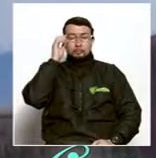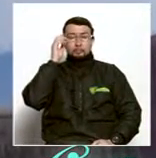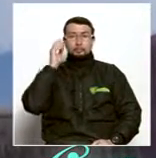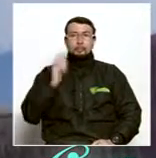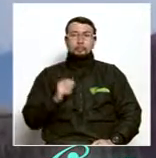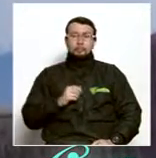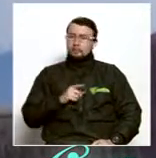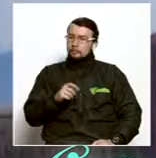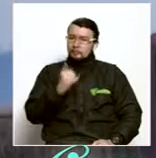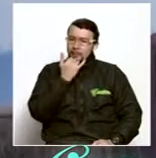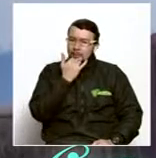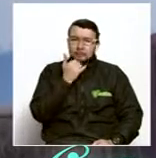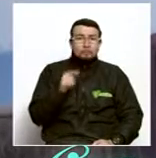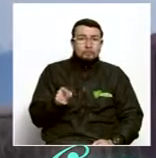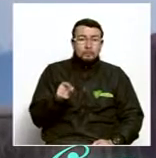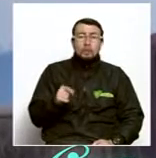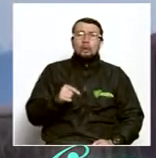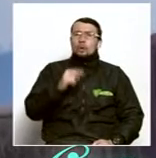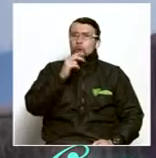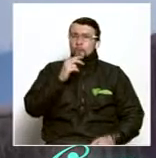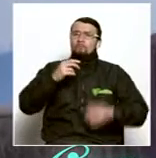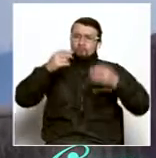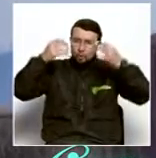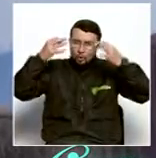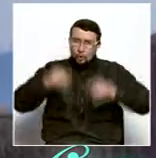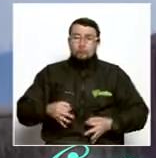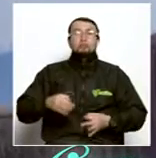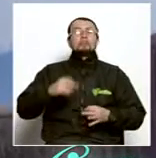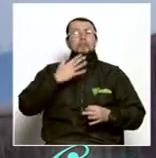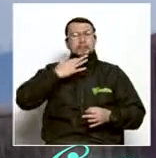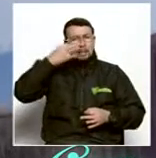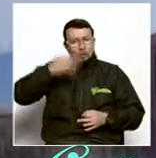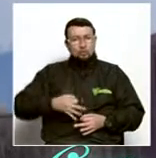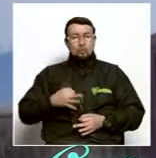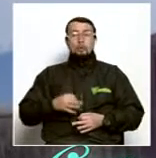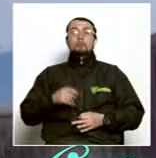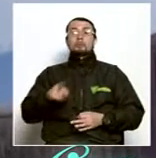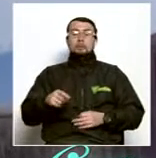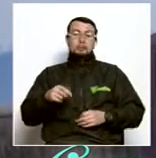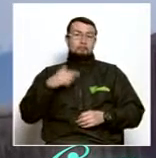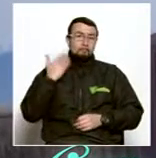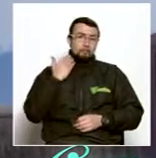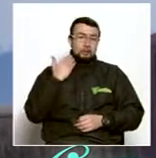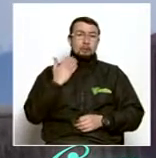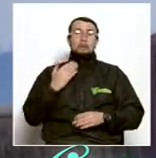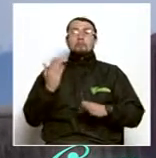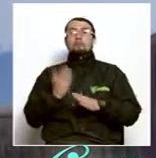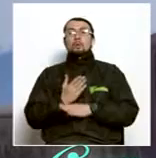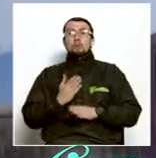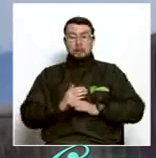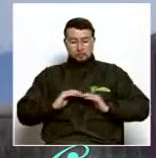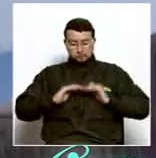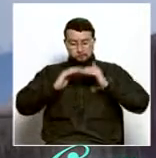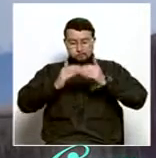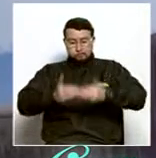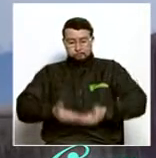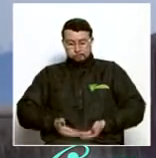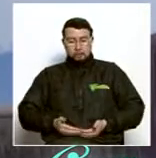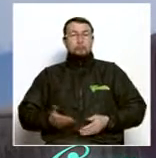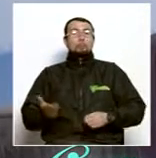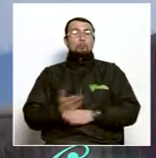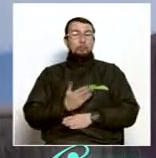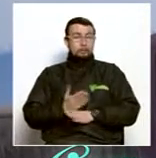Y está comprobado ya que afecta el sistema reproductor. Entonces, en